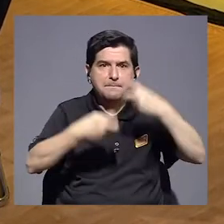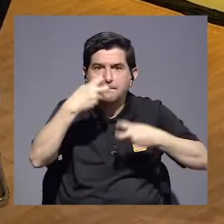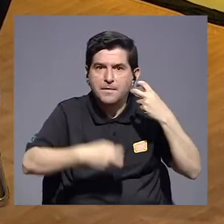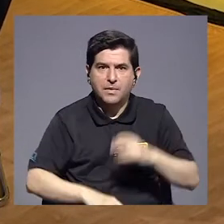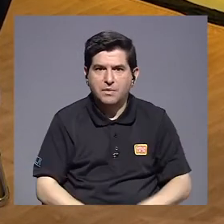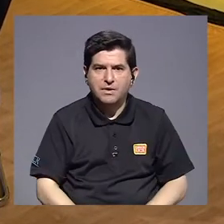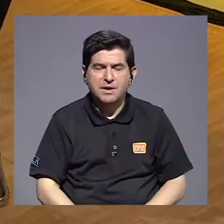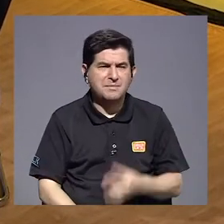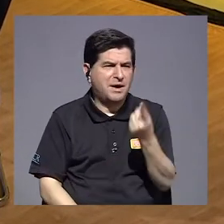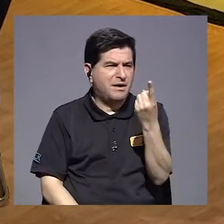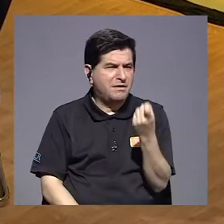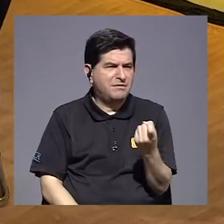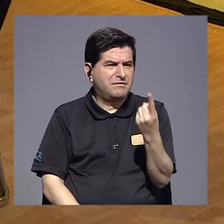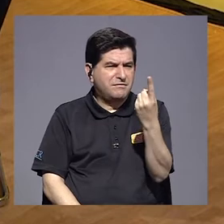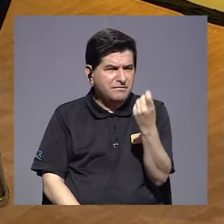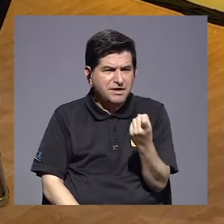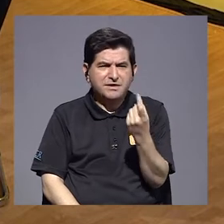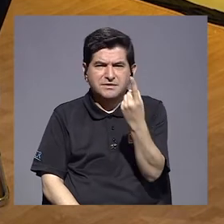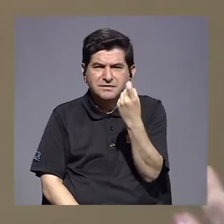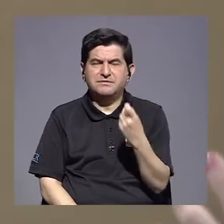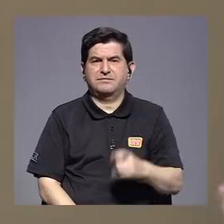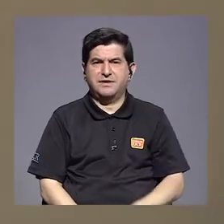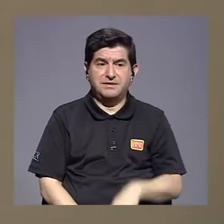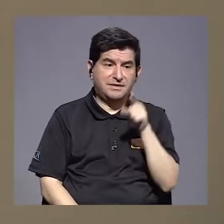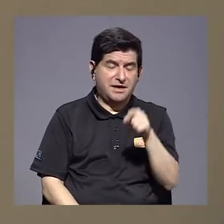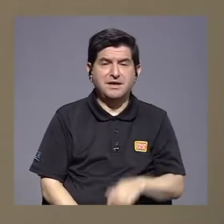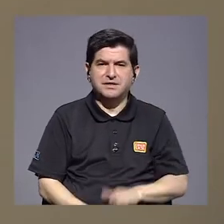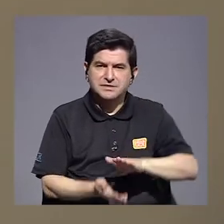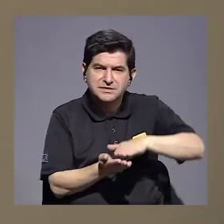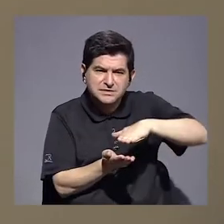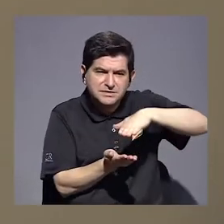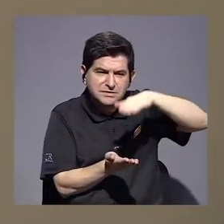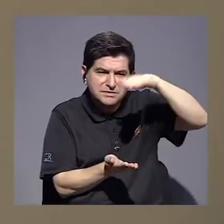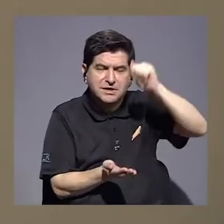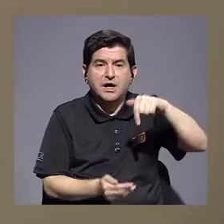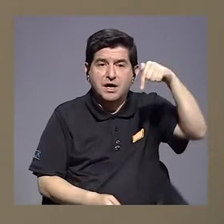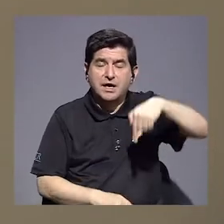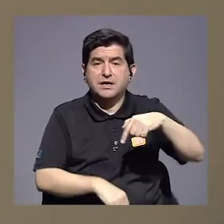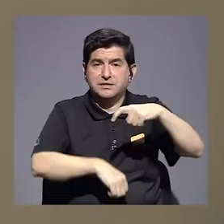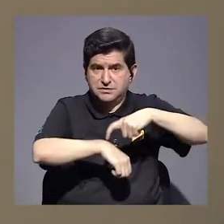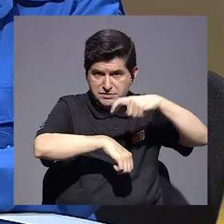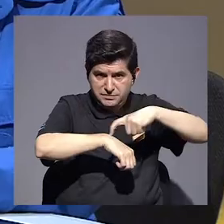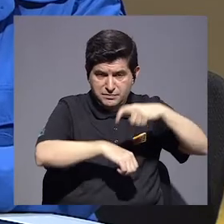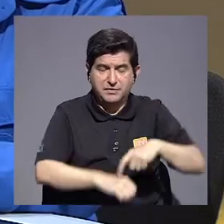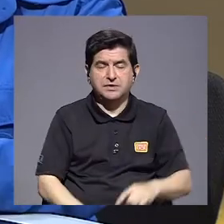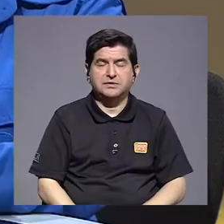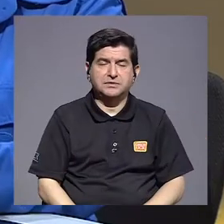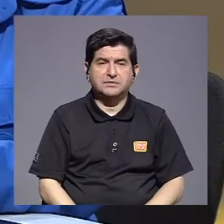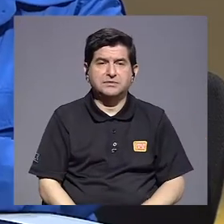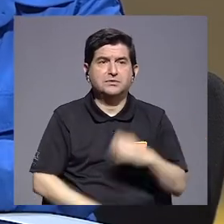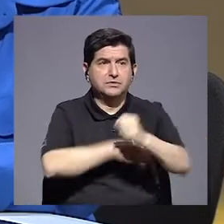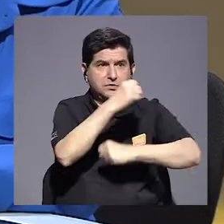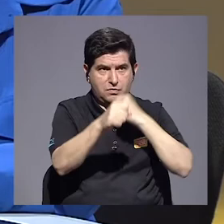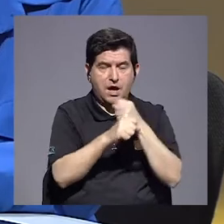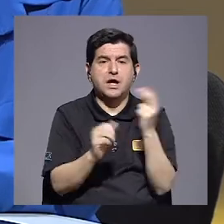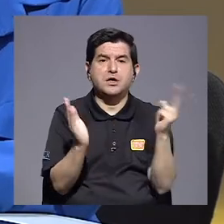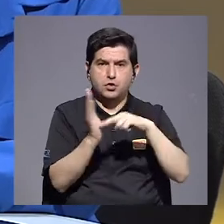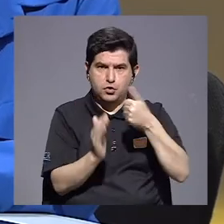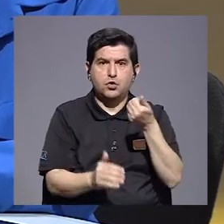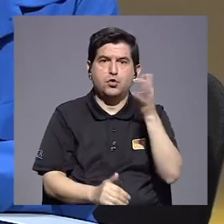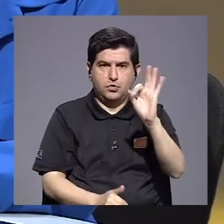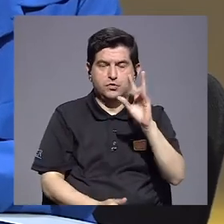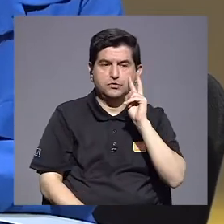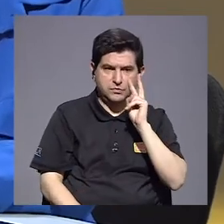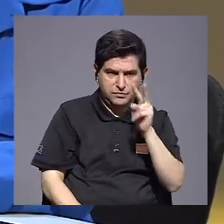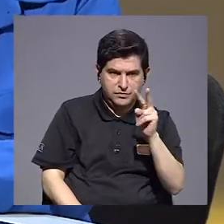cuando ha habido déficit tras déficit. Entonces, ese acumulo hace que hoy día, sobre todo el año 2019,